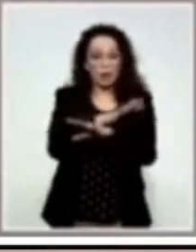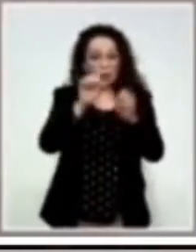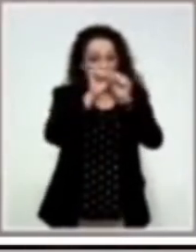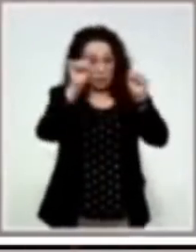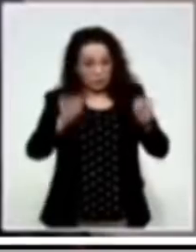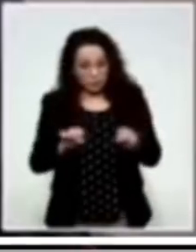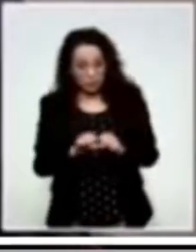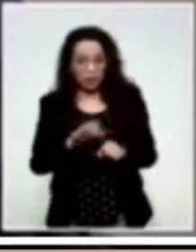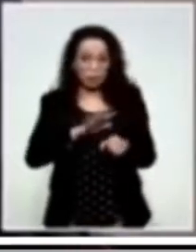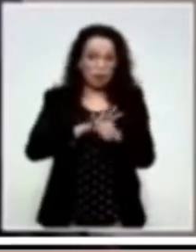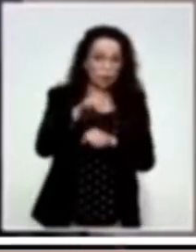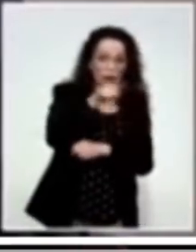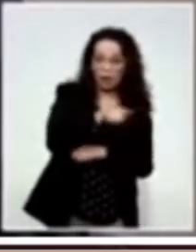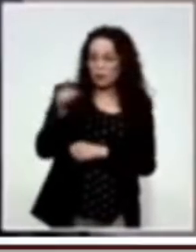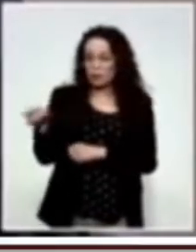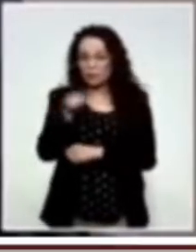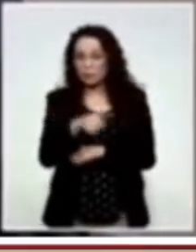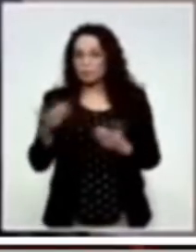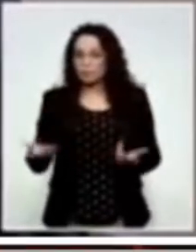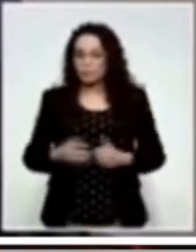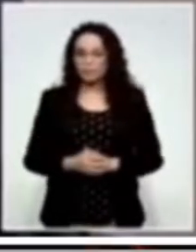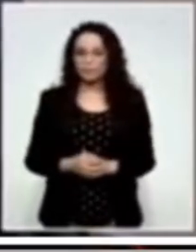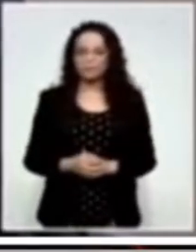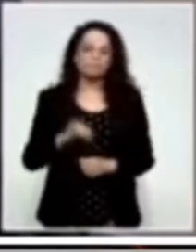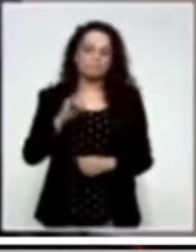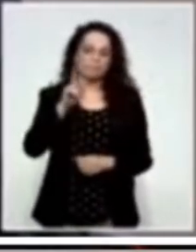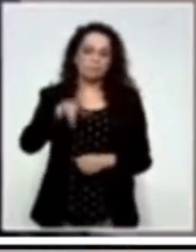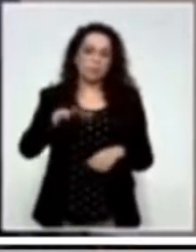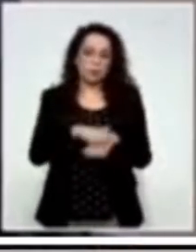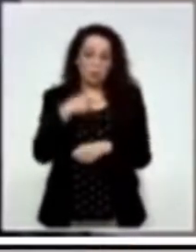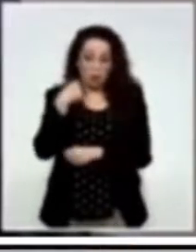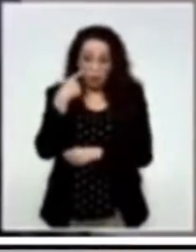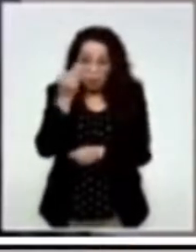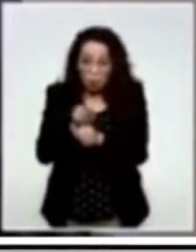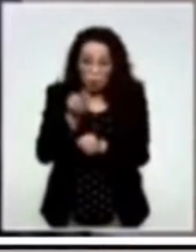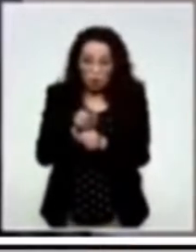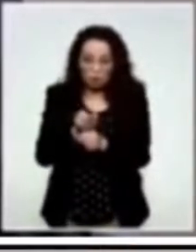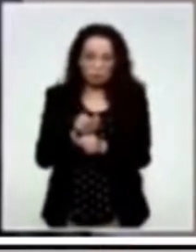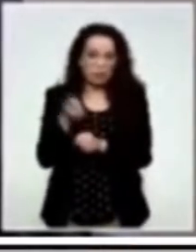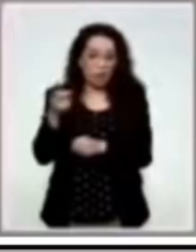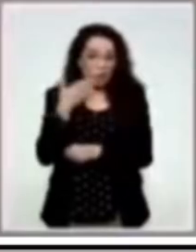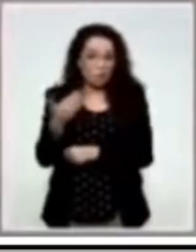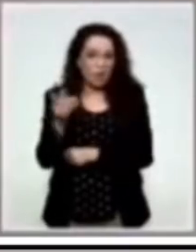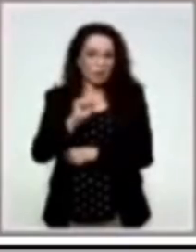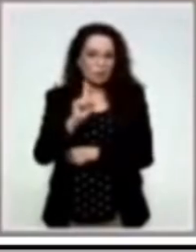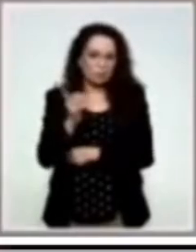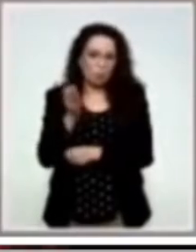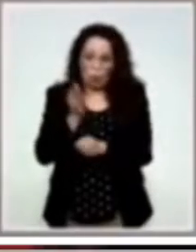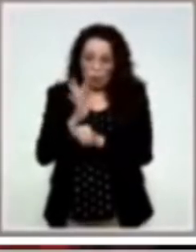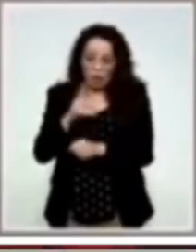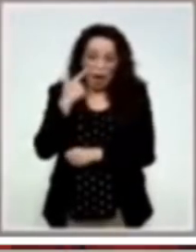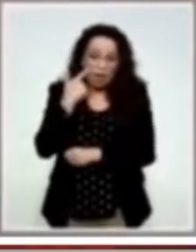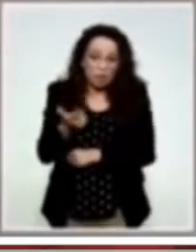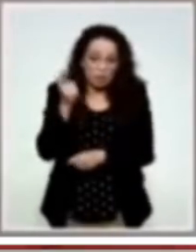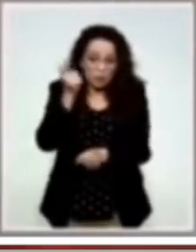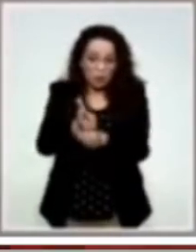Sí, ojalá y se pudiera hacer, porque en estos momentos creo que no sería lo más correcto y lo estamos viviendo en estos instantes. Sí, pero mientras no se reforme la Constitución,